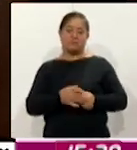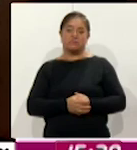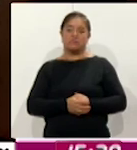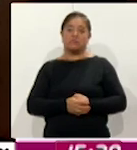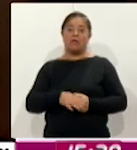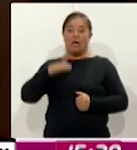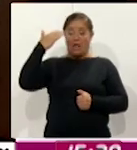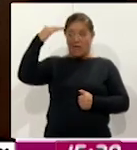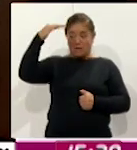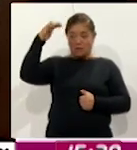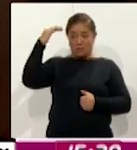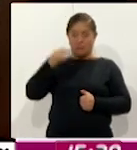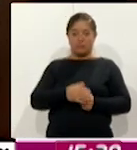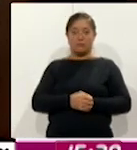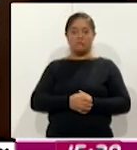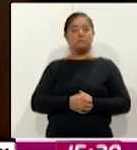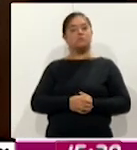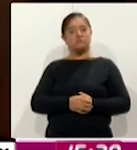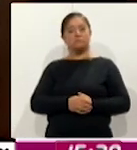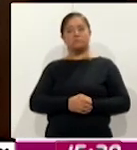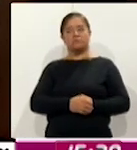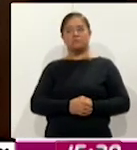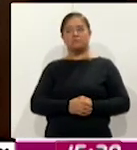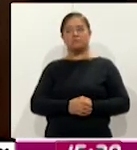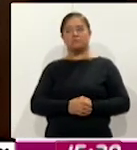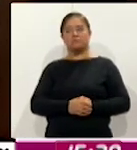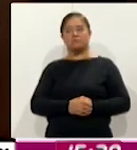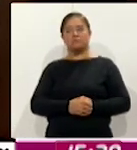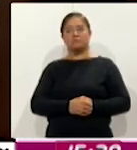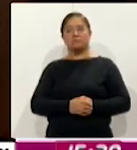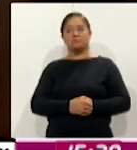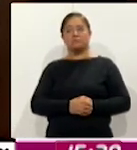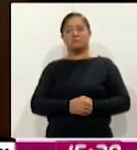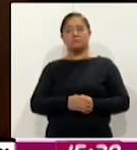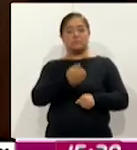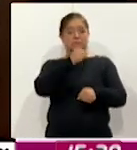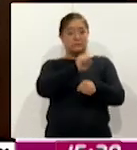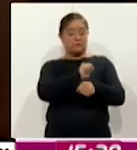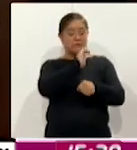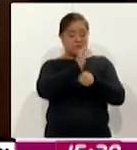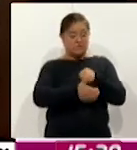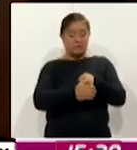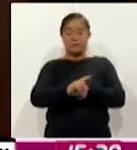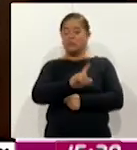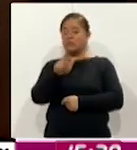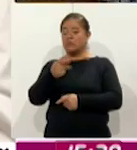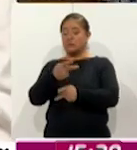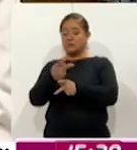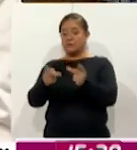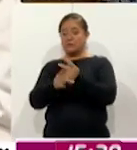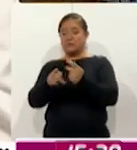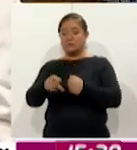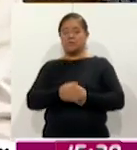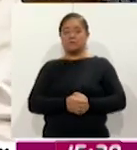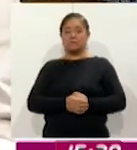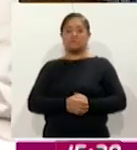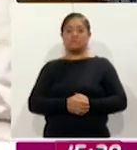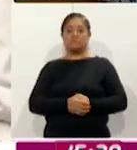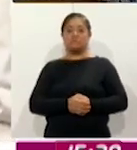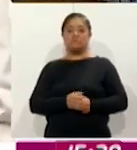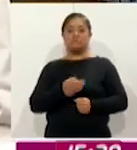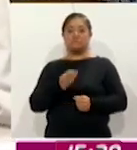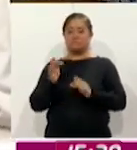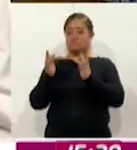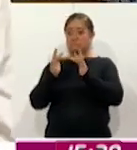persona adulta y sí estaba, iba a terminar, terminó su secundaria e iba a entrar a la preparatoria. No sé, ahorita ya perdí